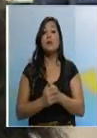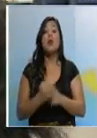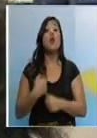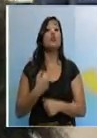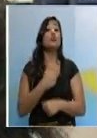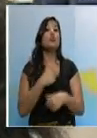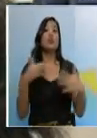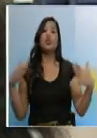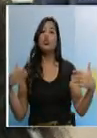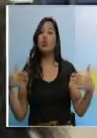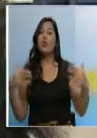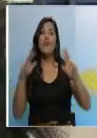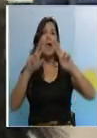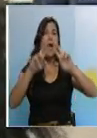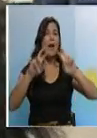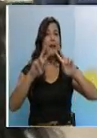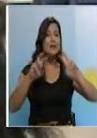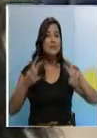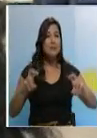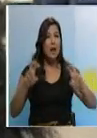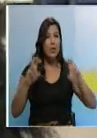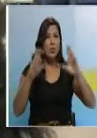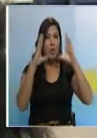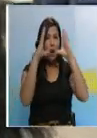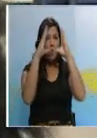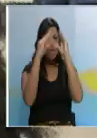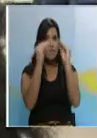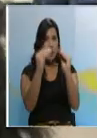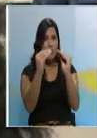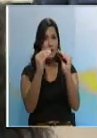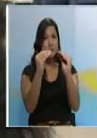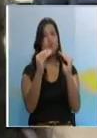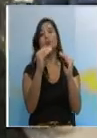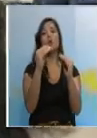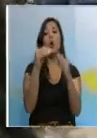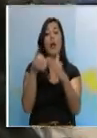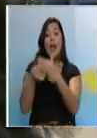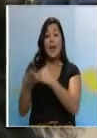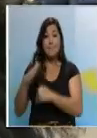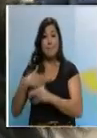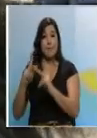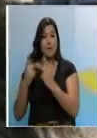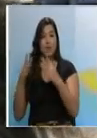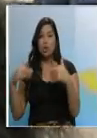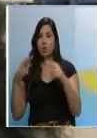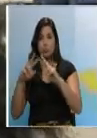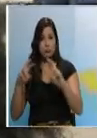hemos analizado la nota todavía en fracción ni hemos revisado